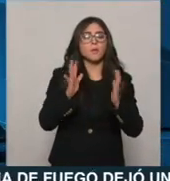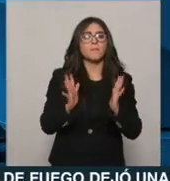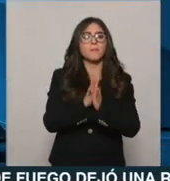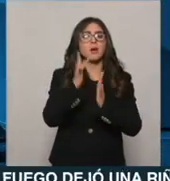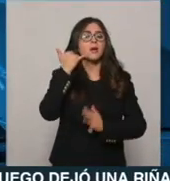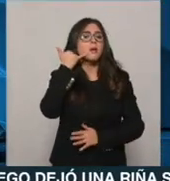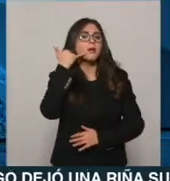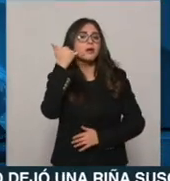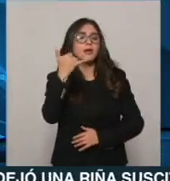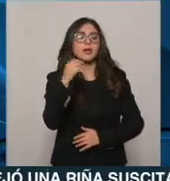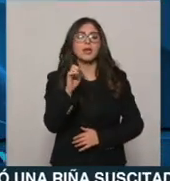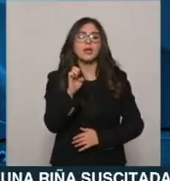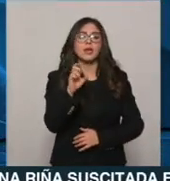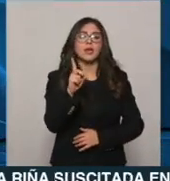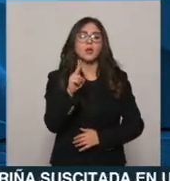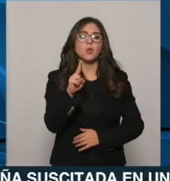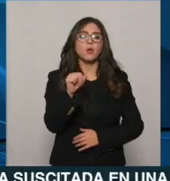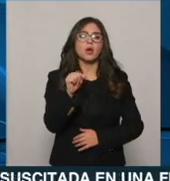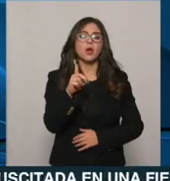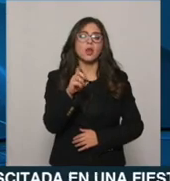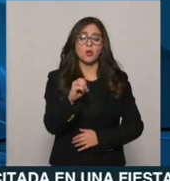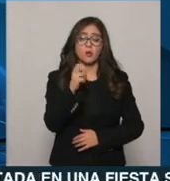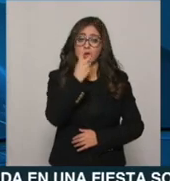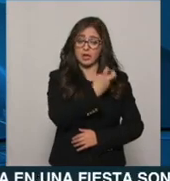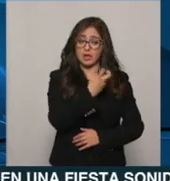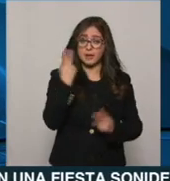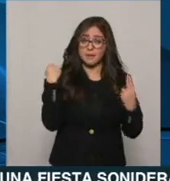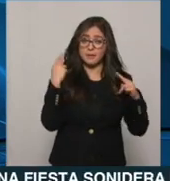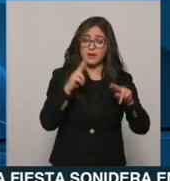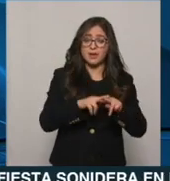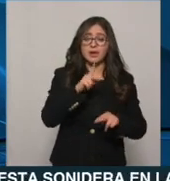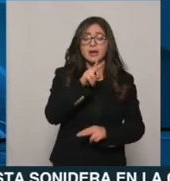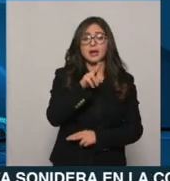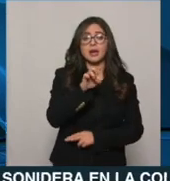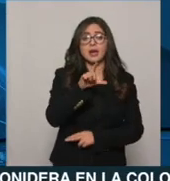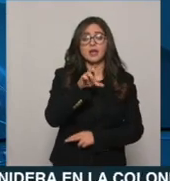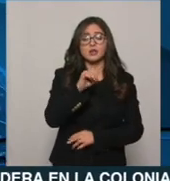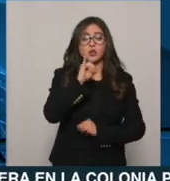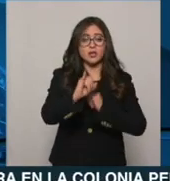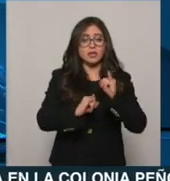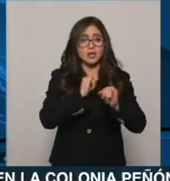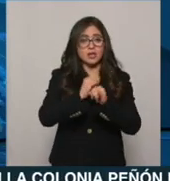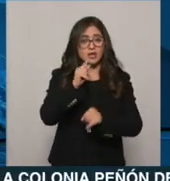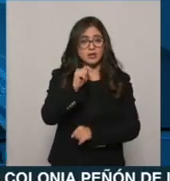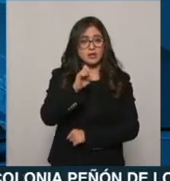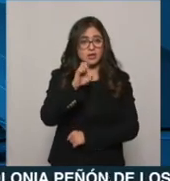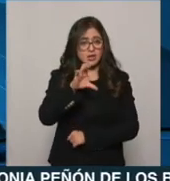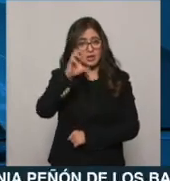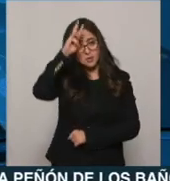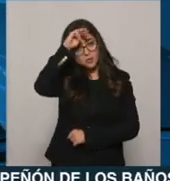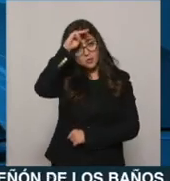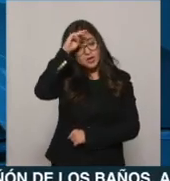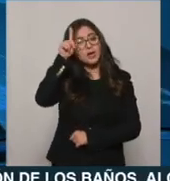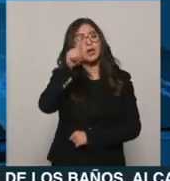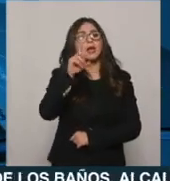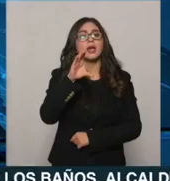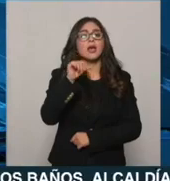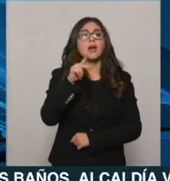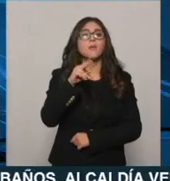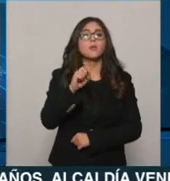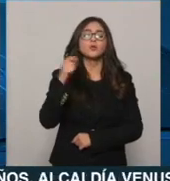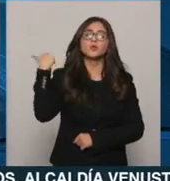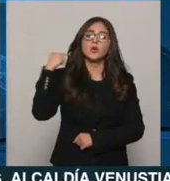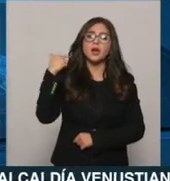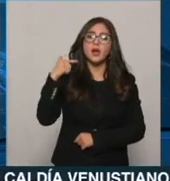vía telefónica de Eduardo González. Él es profesor de Relaciones Internacionales en el TEC de Monterrey, Campus Guadalajara. Profesor, ¿cómo